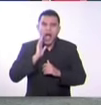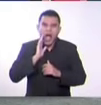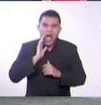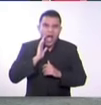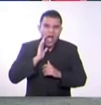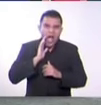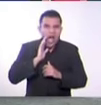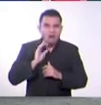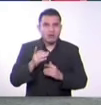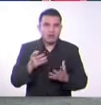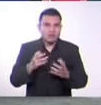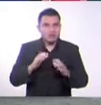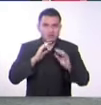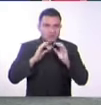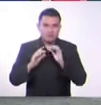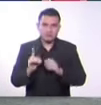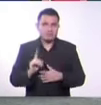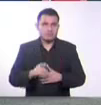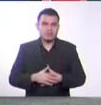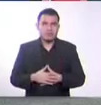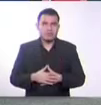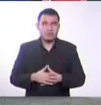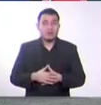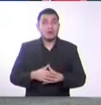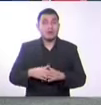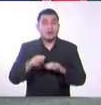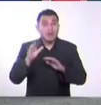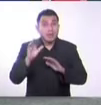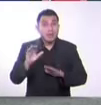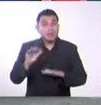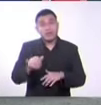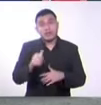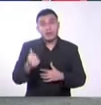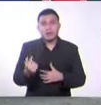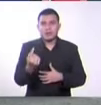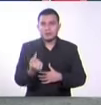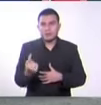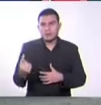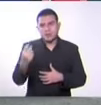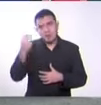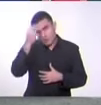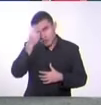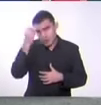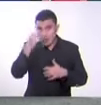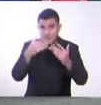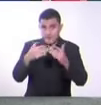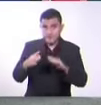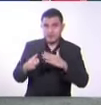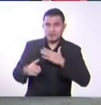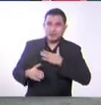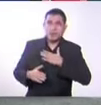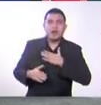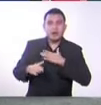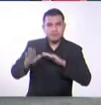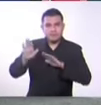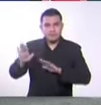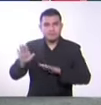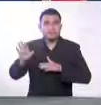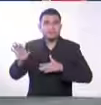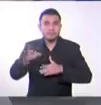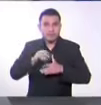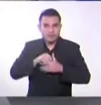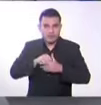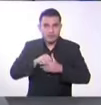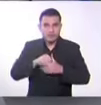comunicar, por ejemplo, respetar que otra persona piense diferente. Eso Exacto. es muy importante, Luis. Muy bien. Y